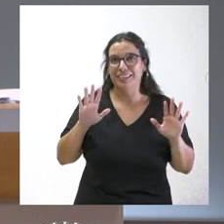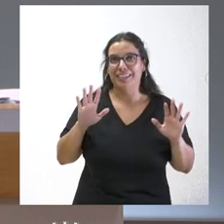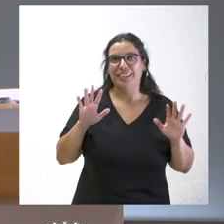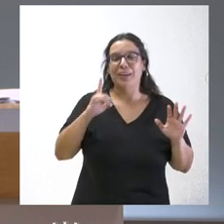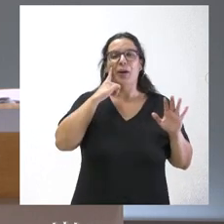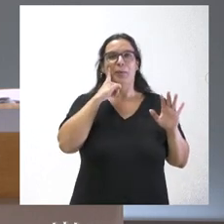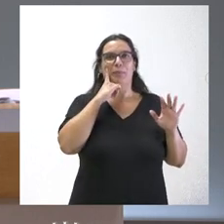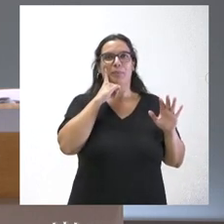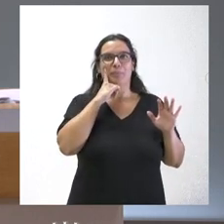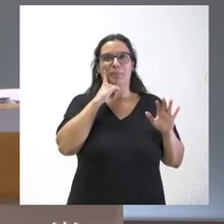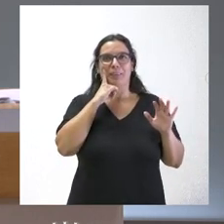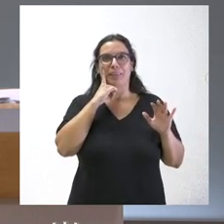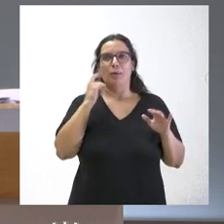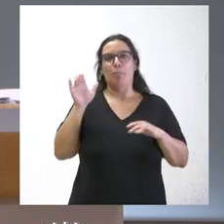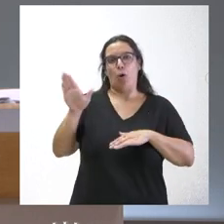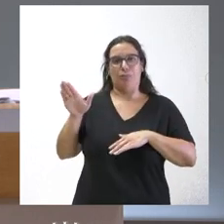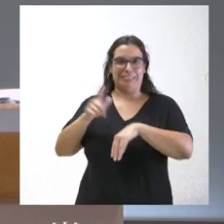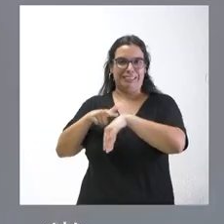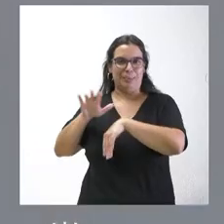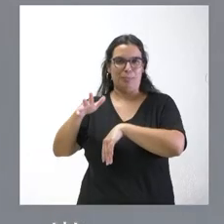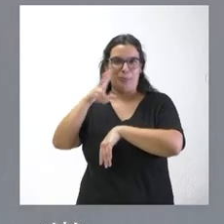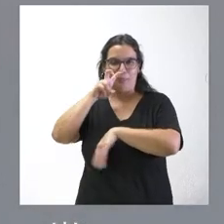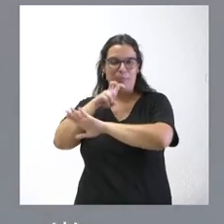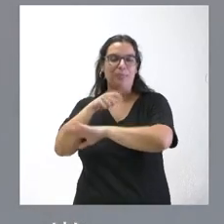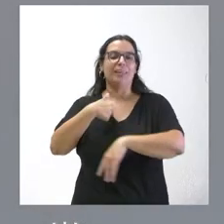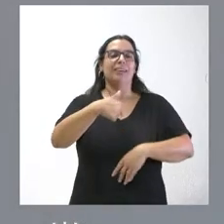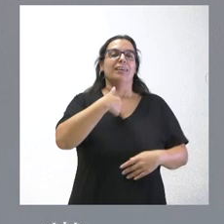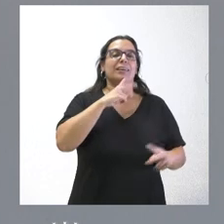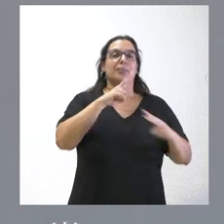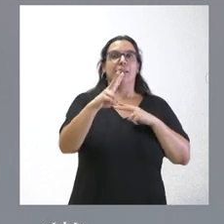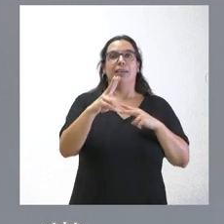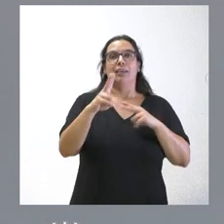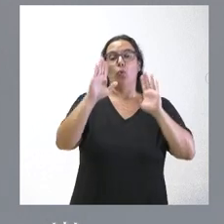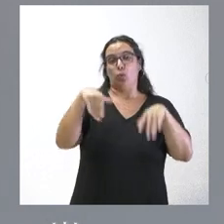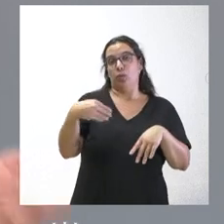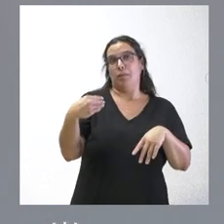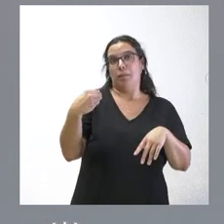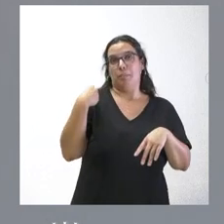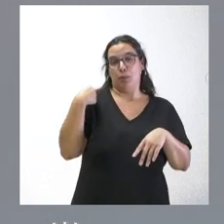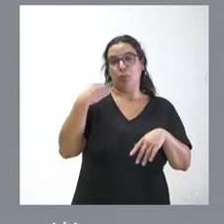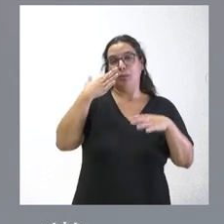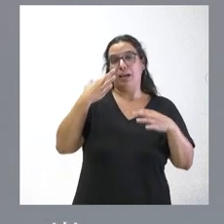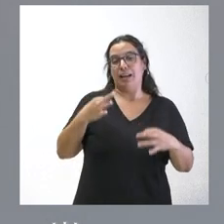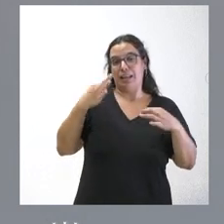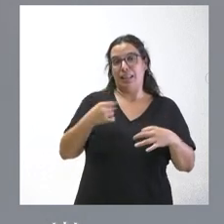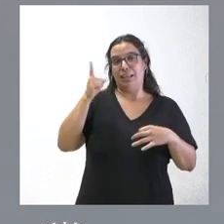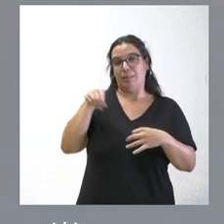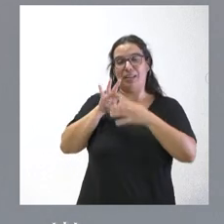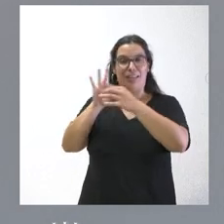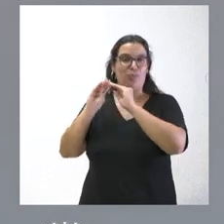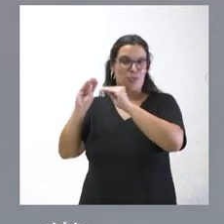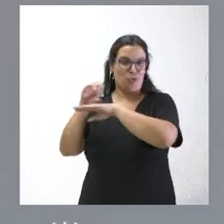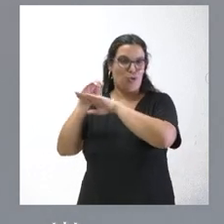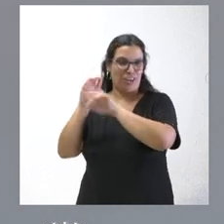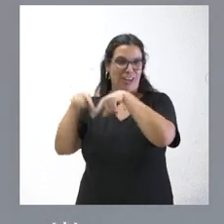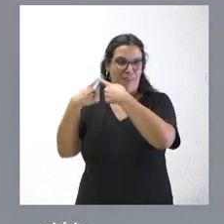Y así te dejamos un poco de margen aunque esta pregunta que planteas más amplia también tiene relación con las mejores competencias que tiene la